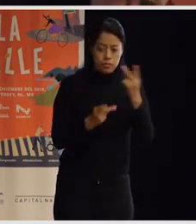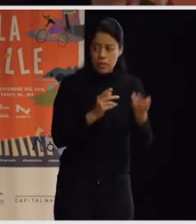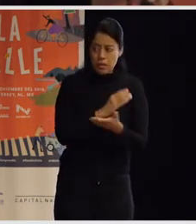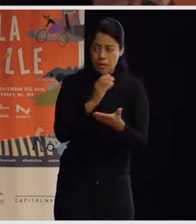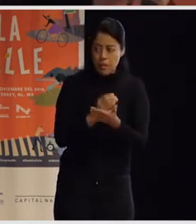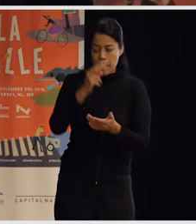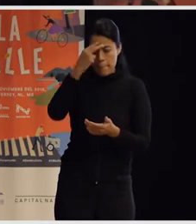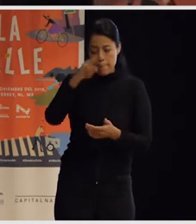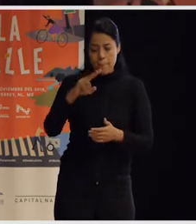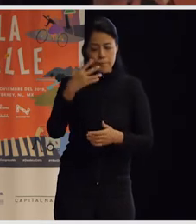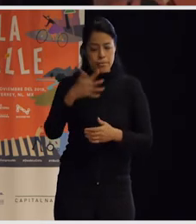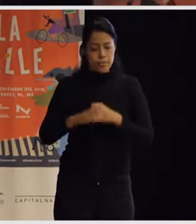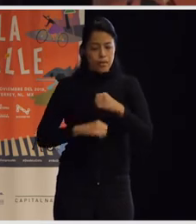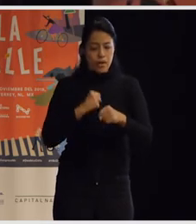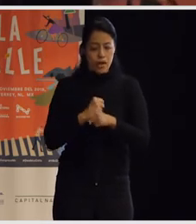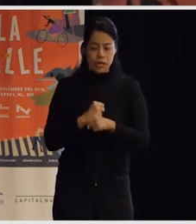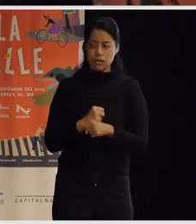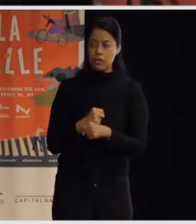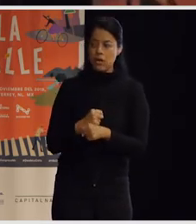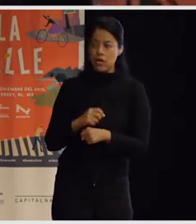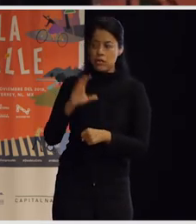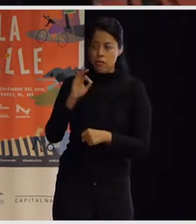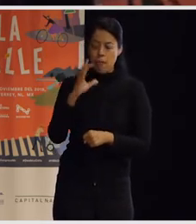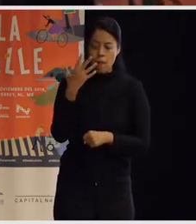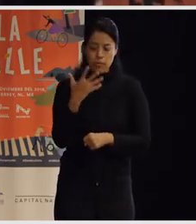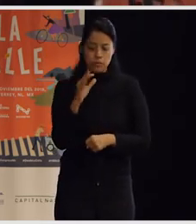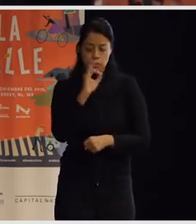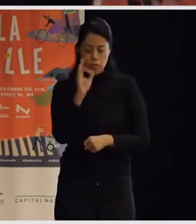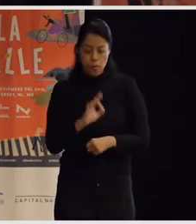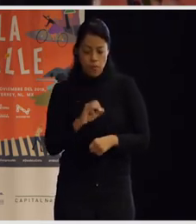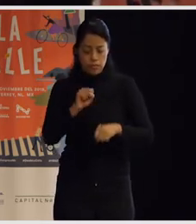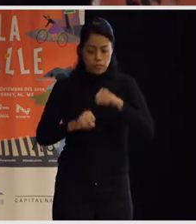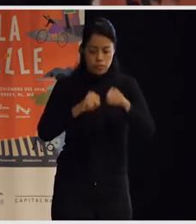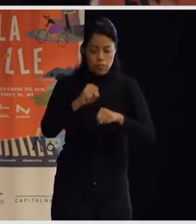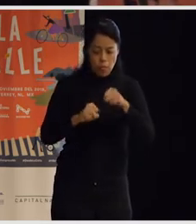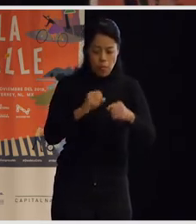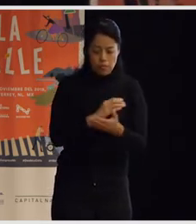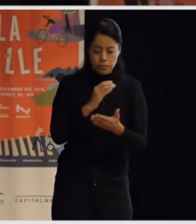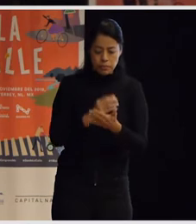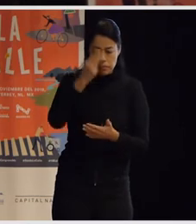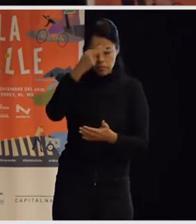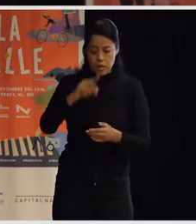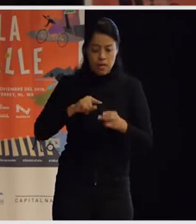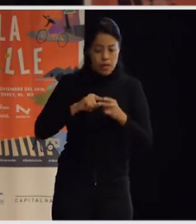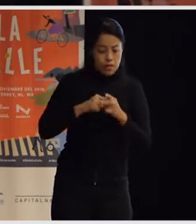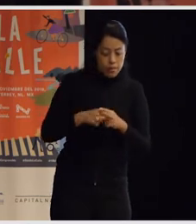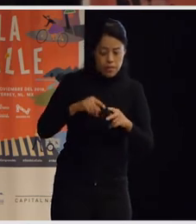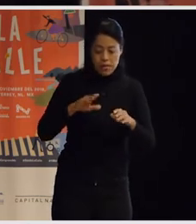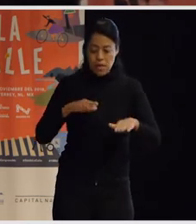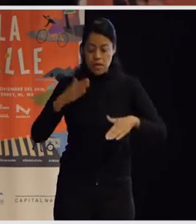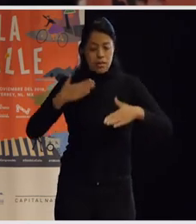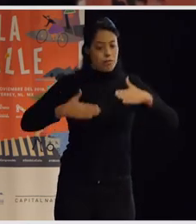después de 10 años de tener la escuela recreativa y el 45 por ciento de los ciclistas urbanos de ciudad e méxico empiezan en una ciclovía recreativa